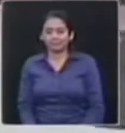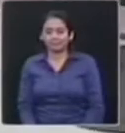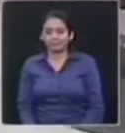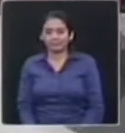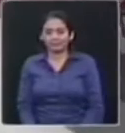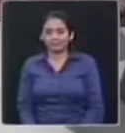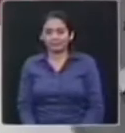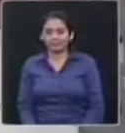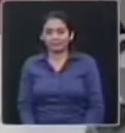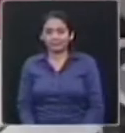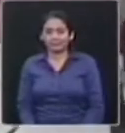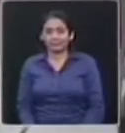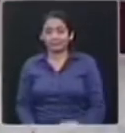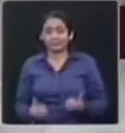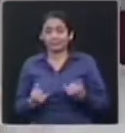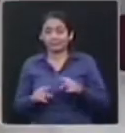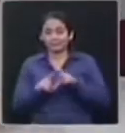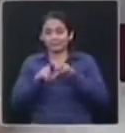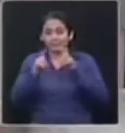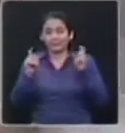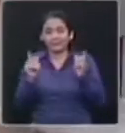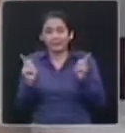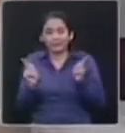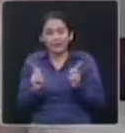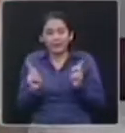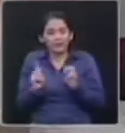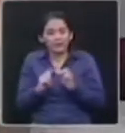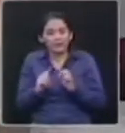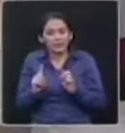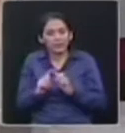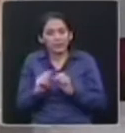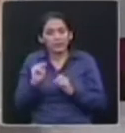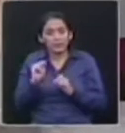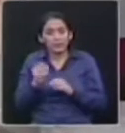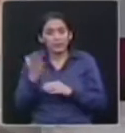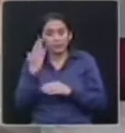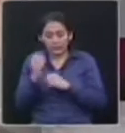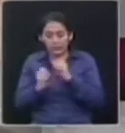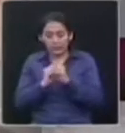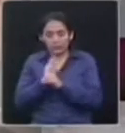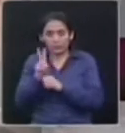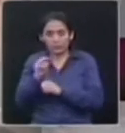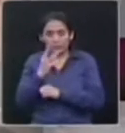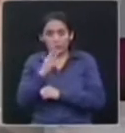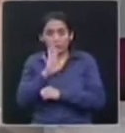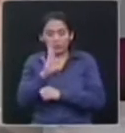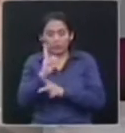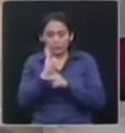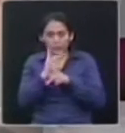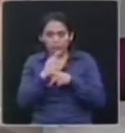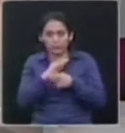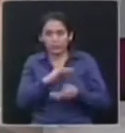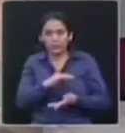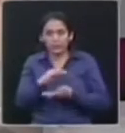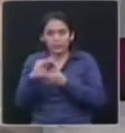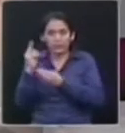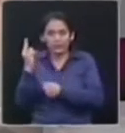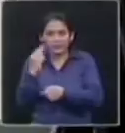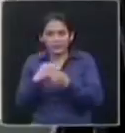Son muchos los MIPYMES que durante el 2016 lograron exportar sus productos. A continuación, Nelly Aguiar nos presenta casos de éxito.